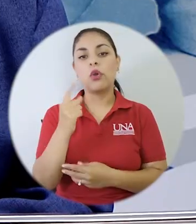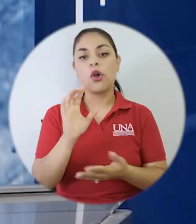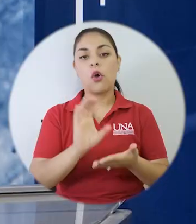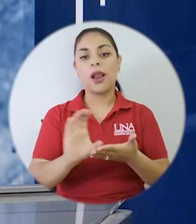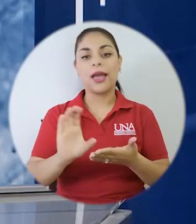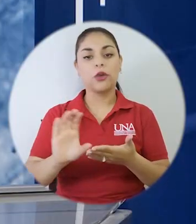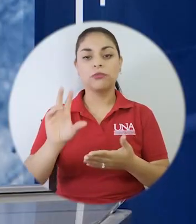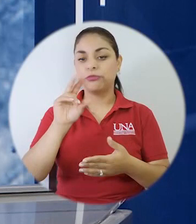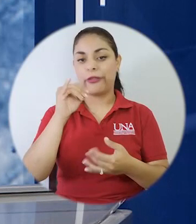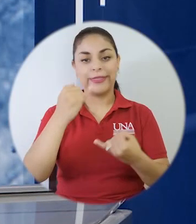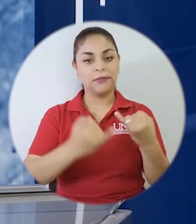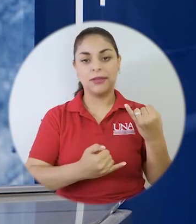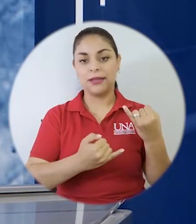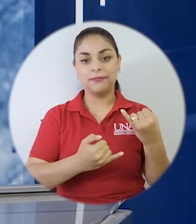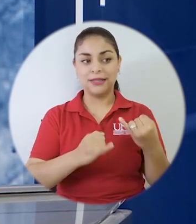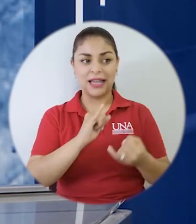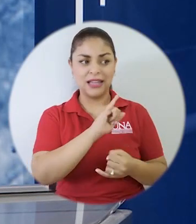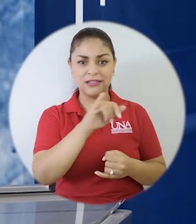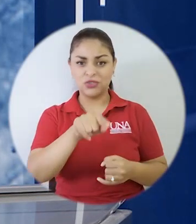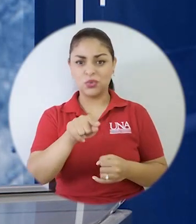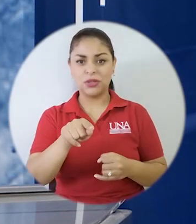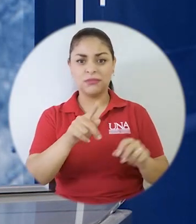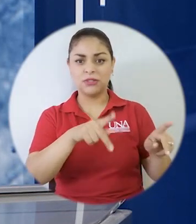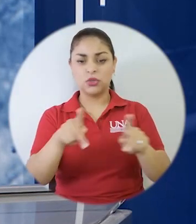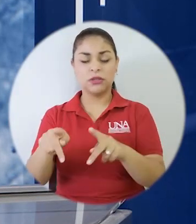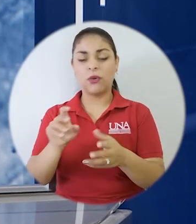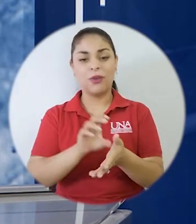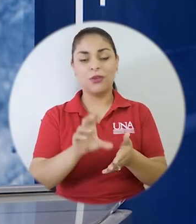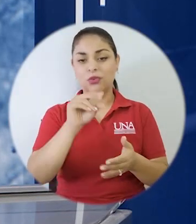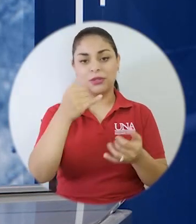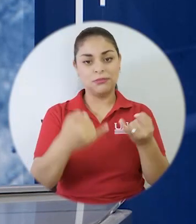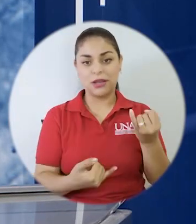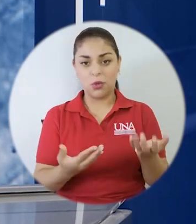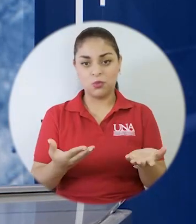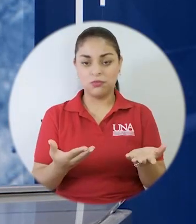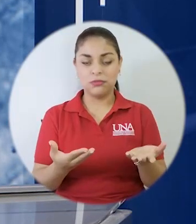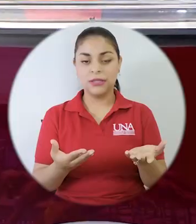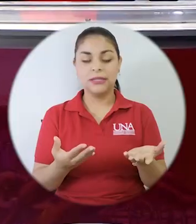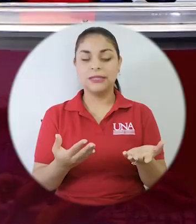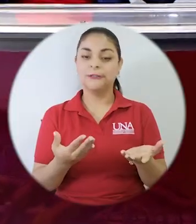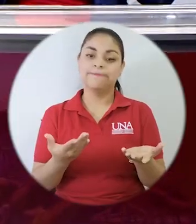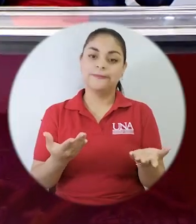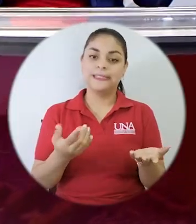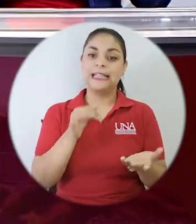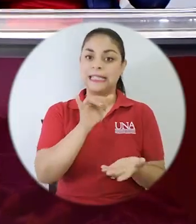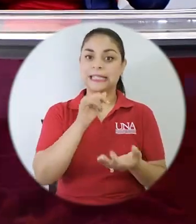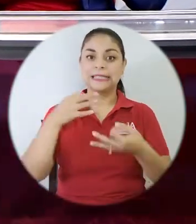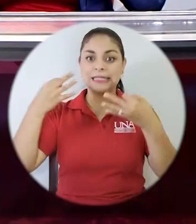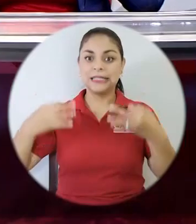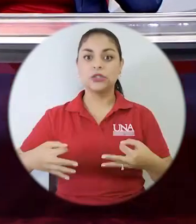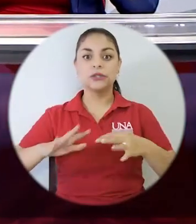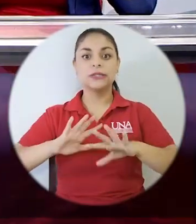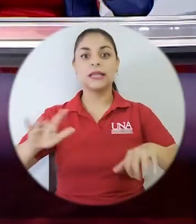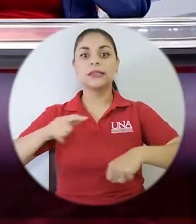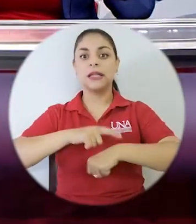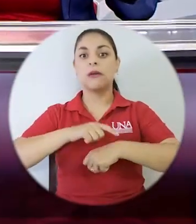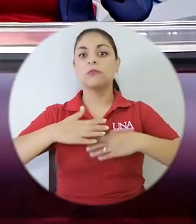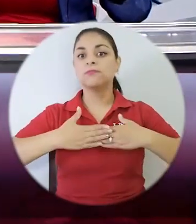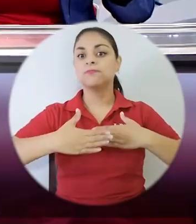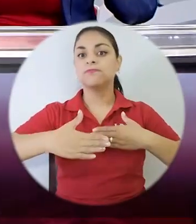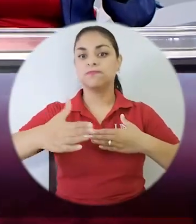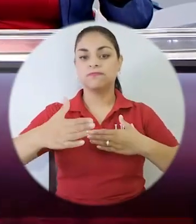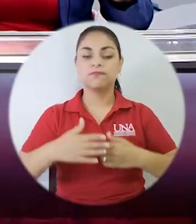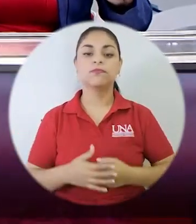costarricense. El 50% de la población. Y eso es un problema. Entonces, esa es una decisión a largo plazo, que ya deberíamos haber tomado hace